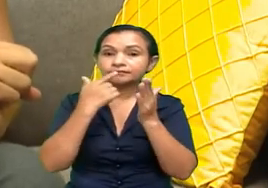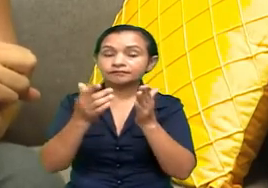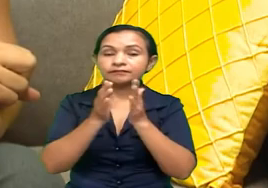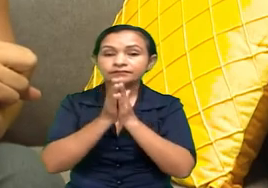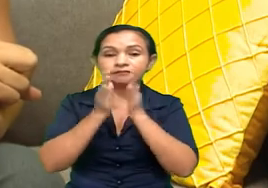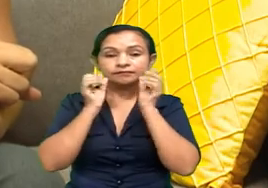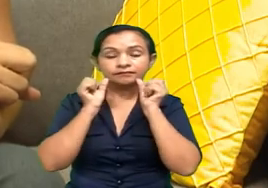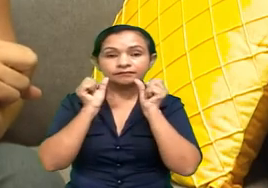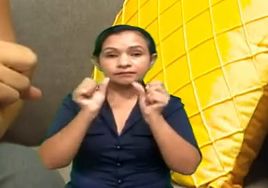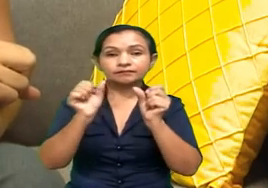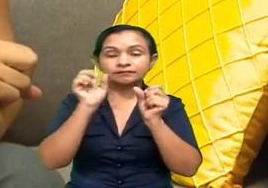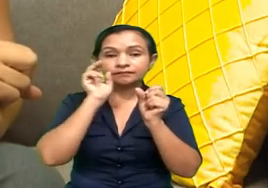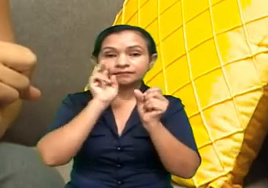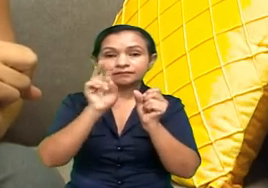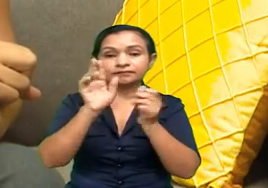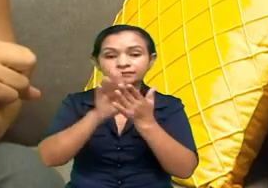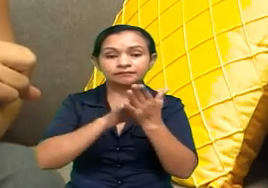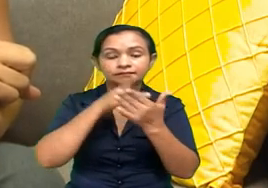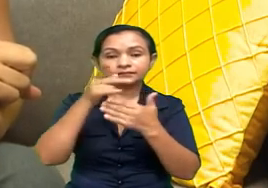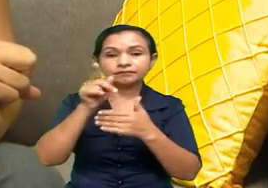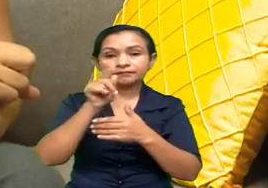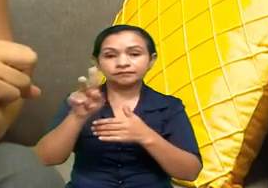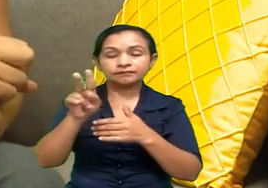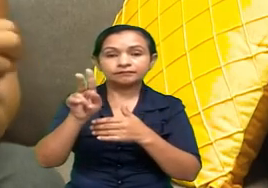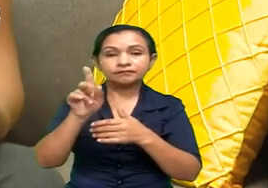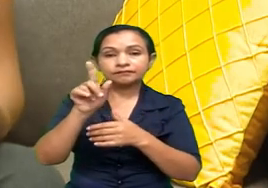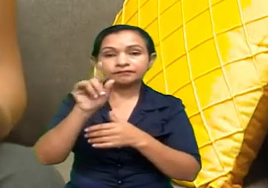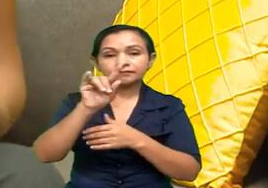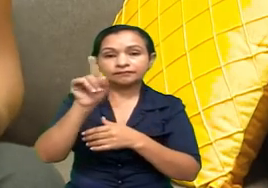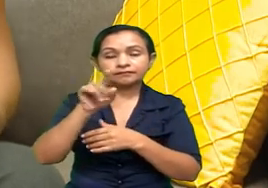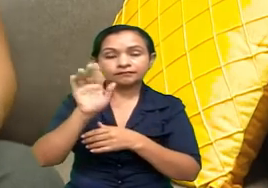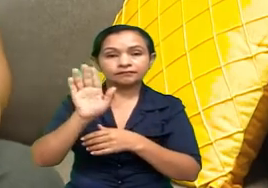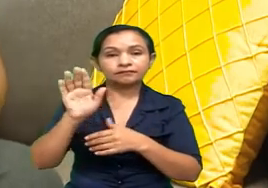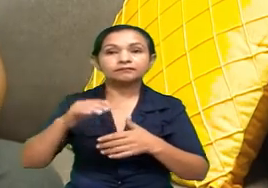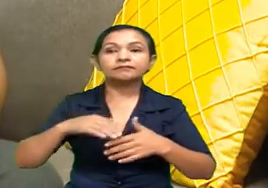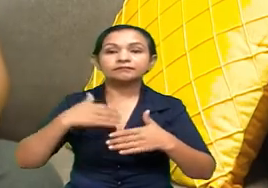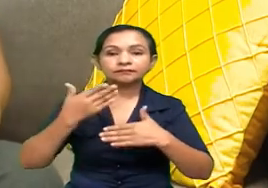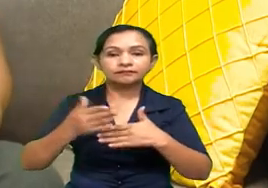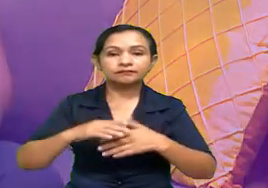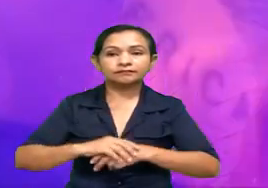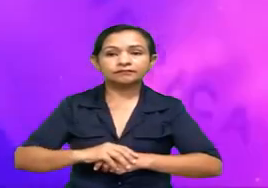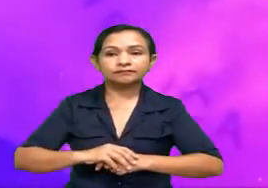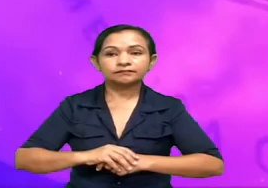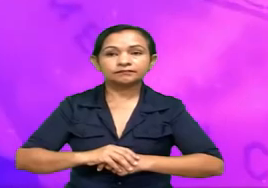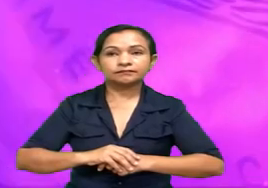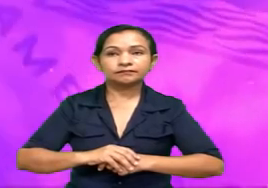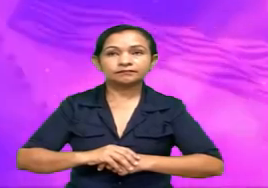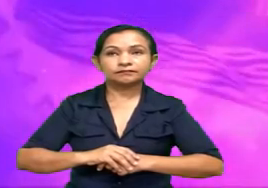continúe viendo la programación de su canal parlamentario. Se despide de ustedes Liz Escoto, hasta la próxima.